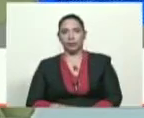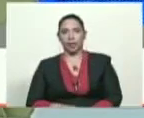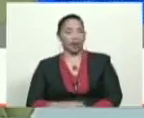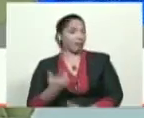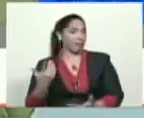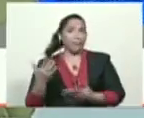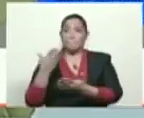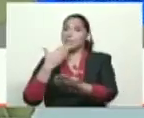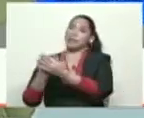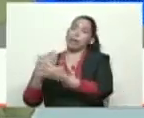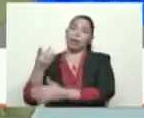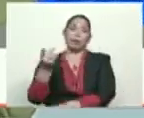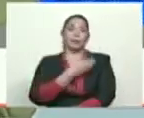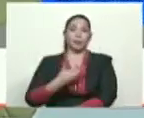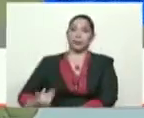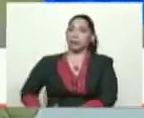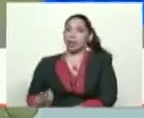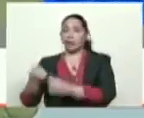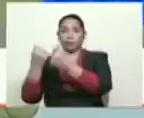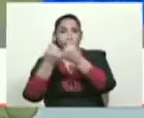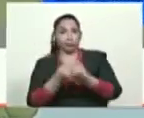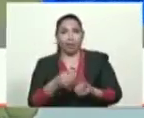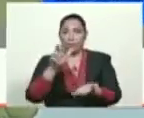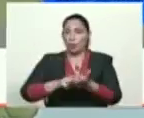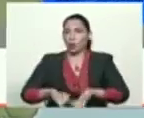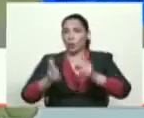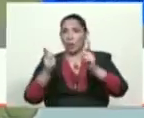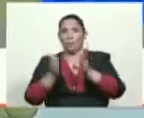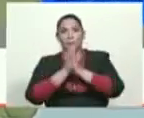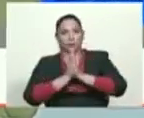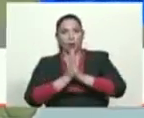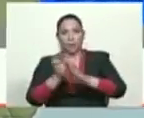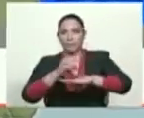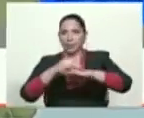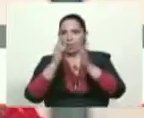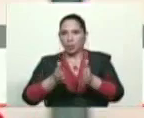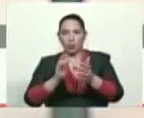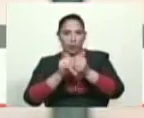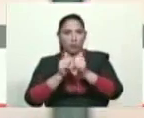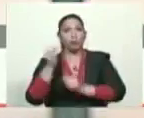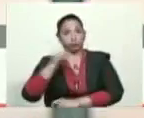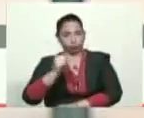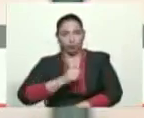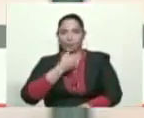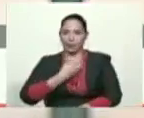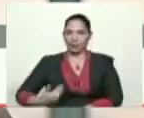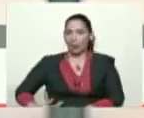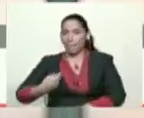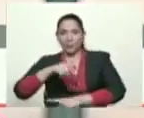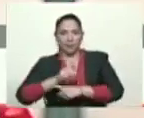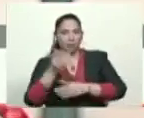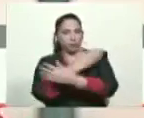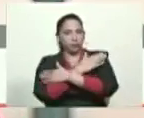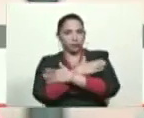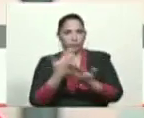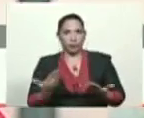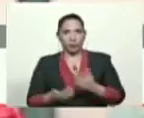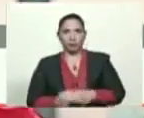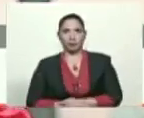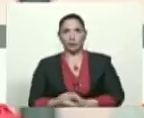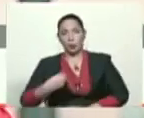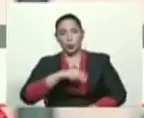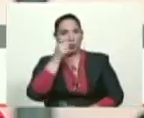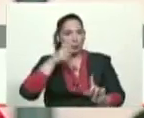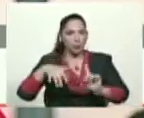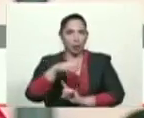con el dinero que ya les tengo aprobado pedro infante diga algo bueno si presidente primero felicitar creo que nuestro